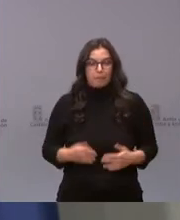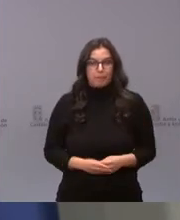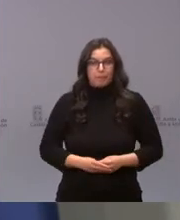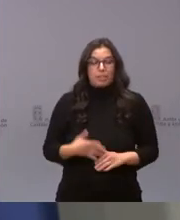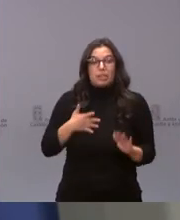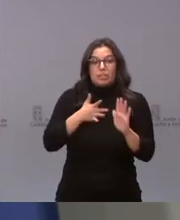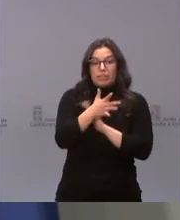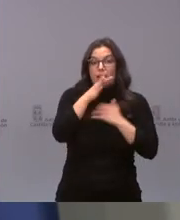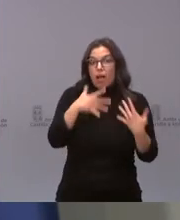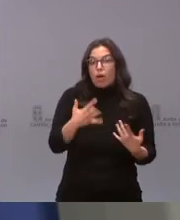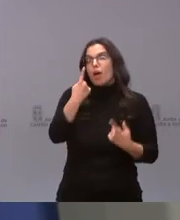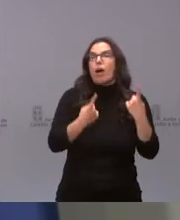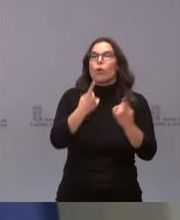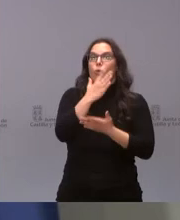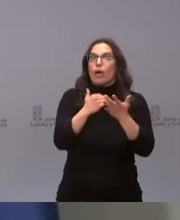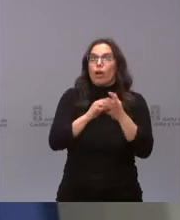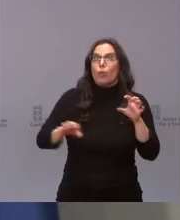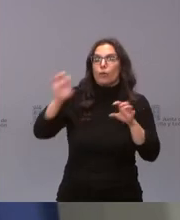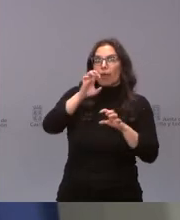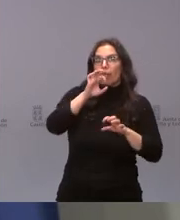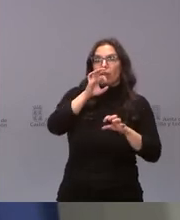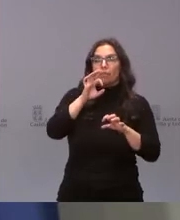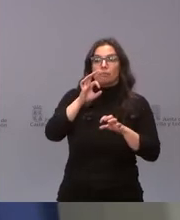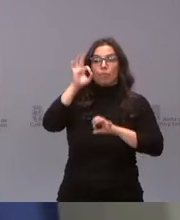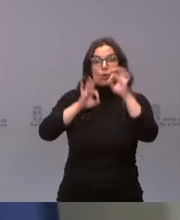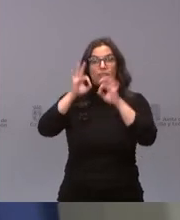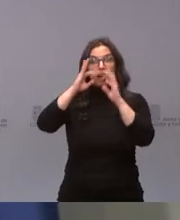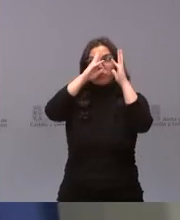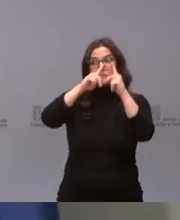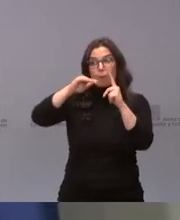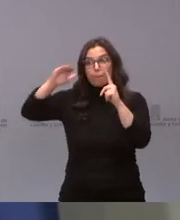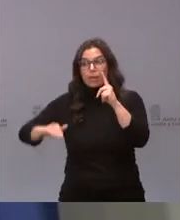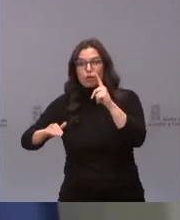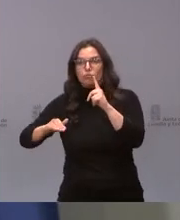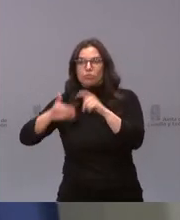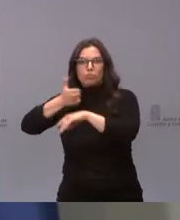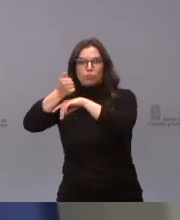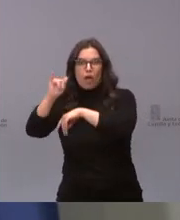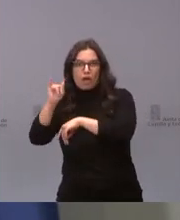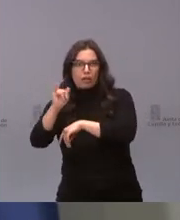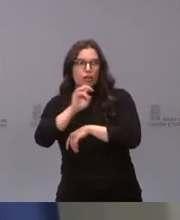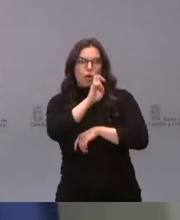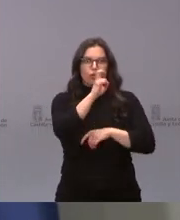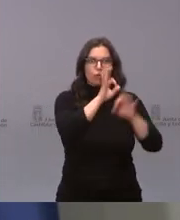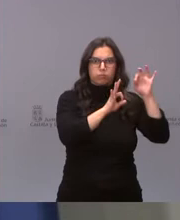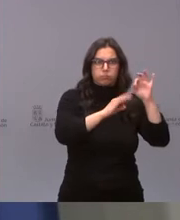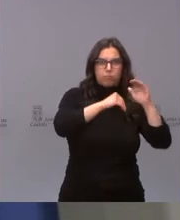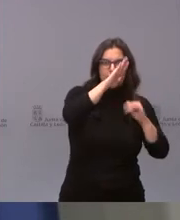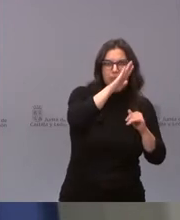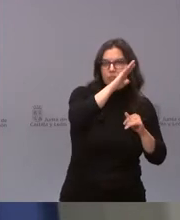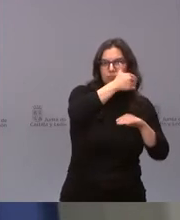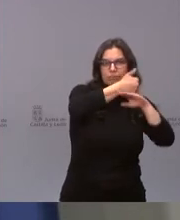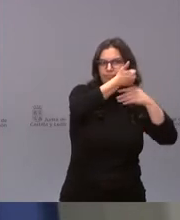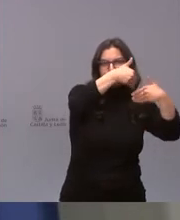mismo hay comunidades con menos incidencia que otras que tienen toque de queda, hay comunidades que el toque de queda ha sido suspendido por